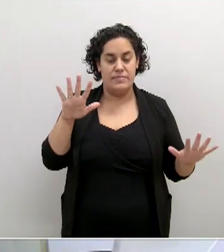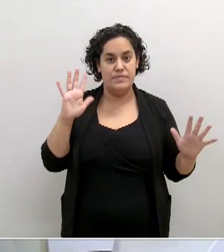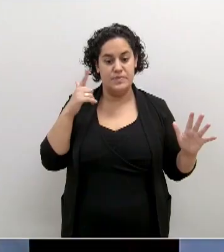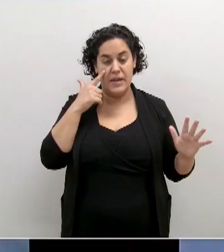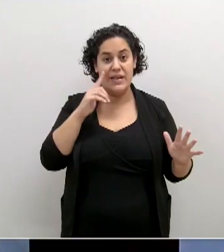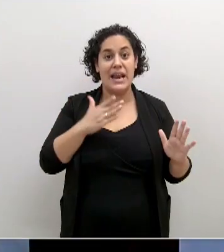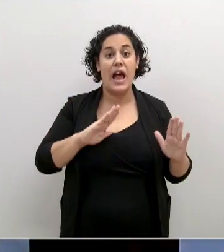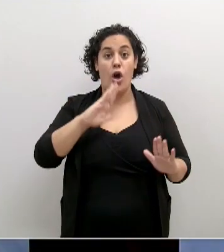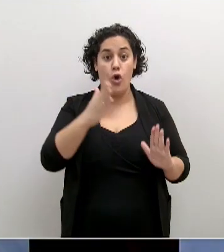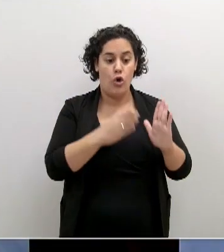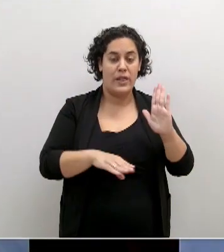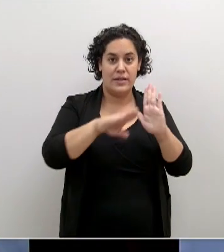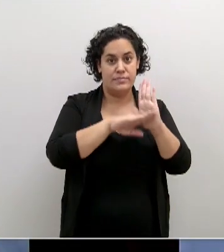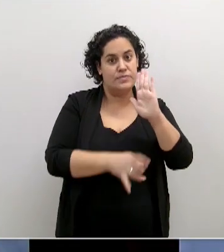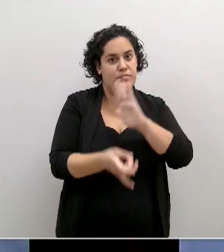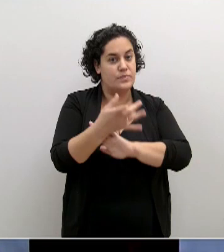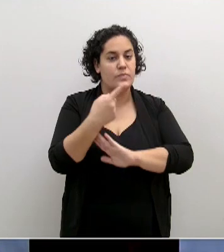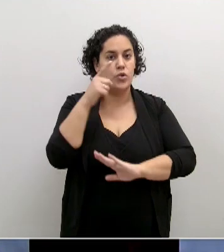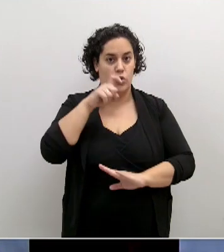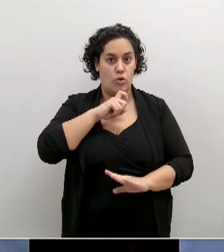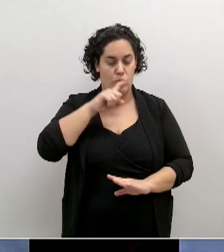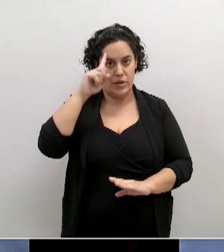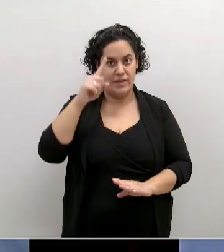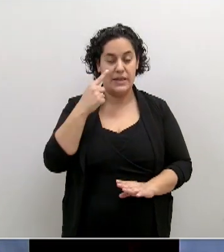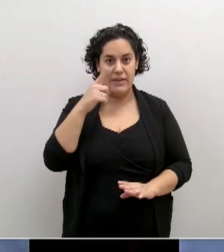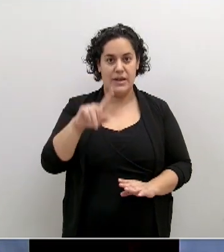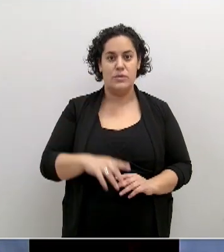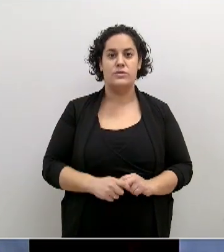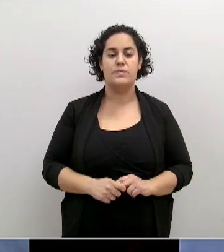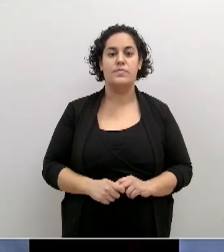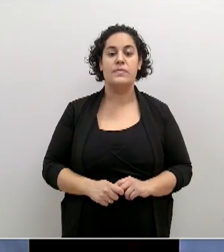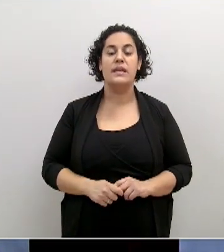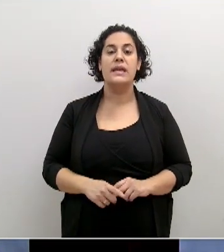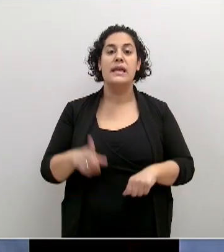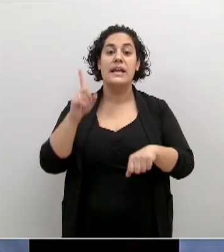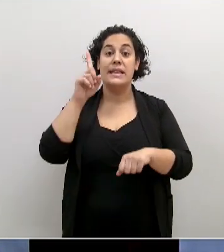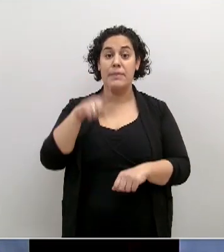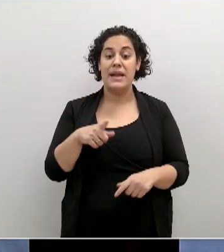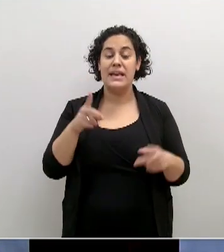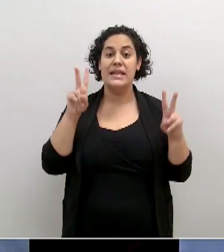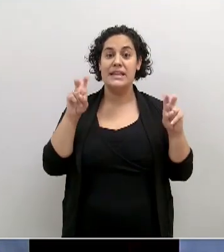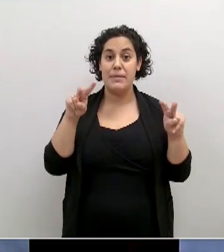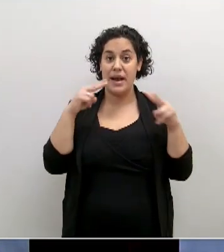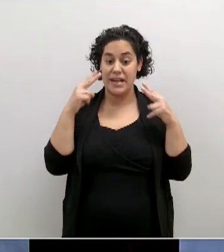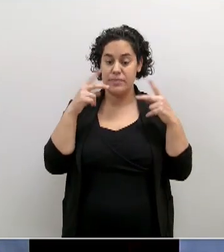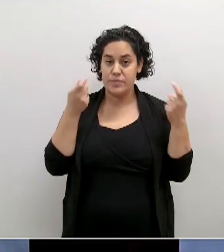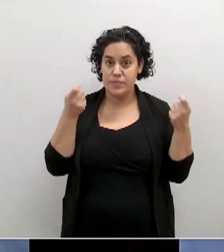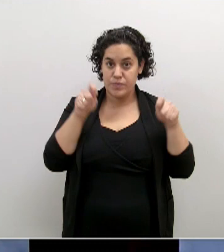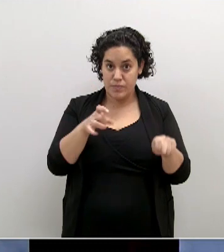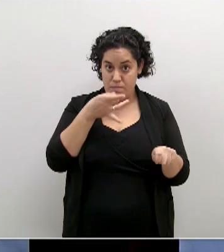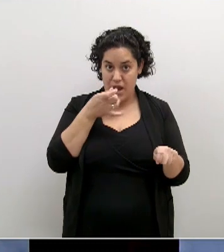saquemos. Muy bien, y por último, con el tema del cierre de los bares, que es la noticia quizás del día,